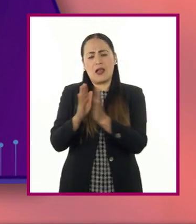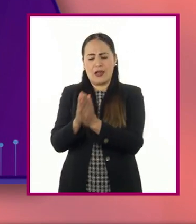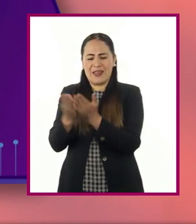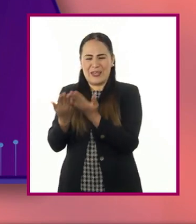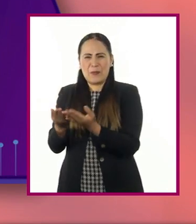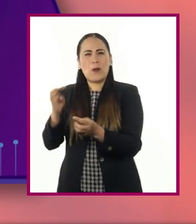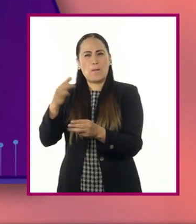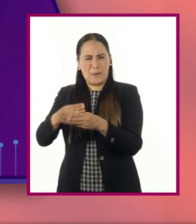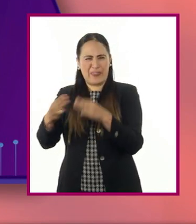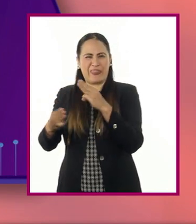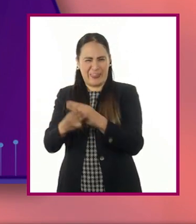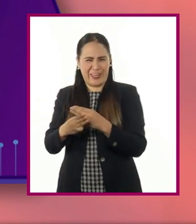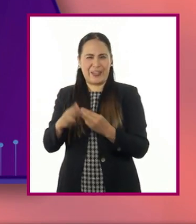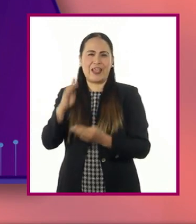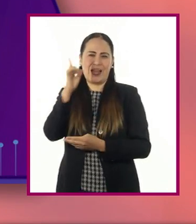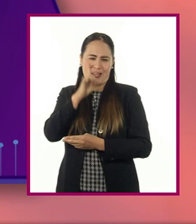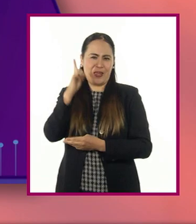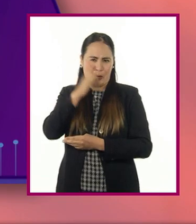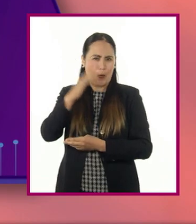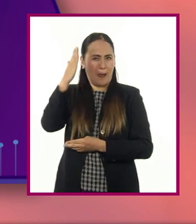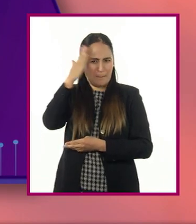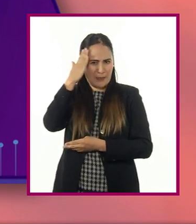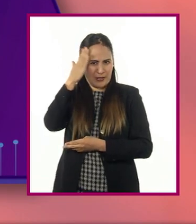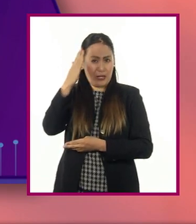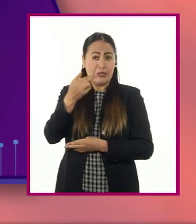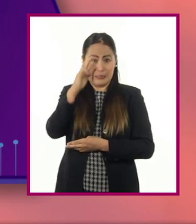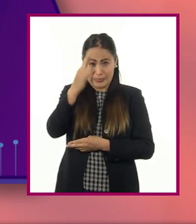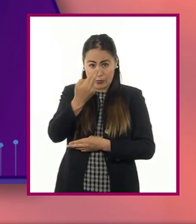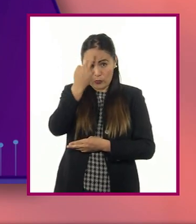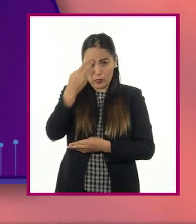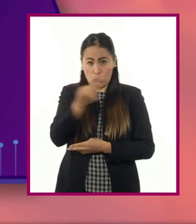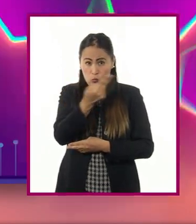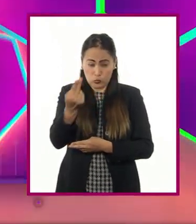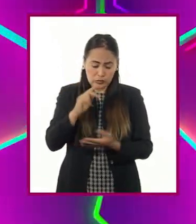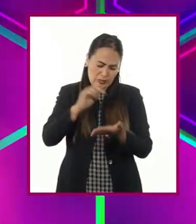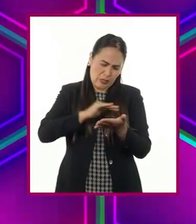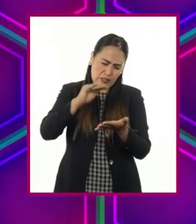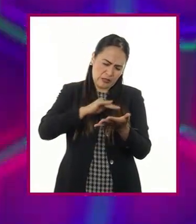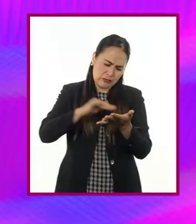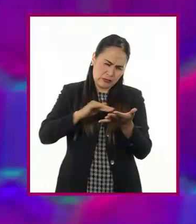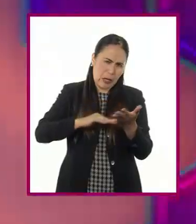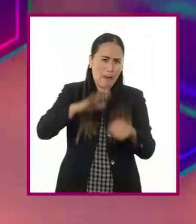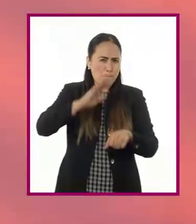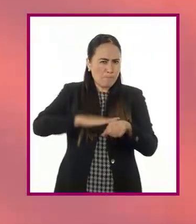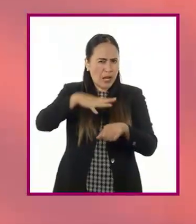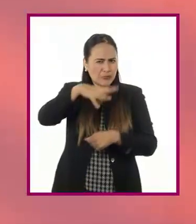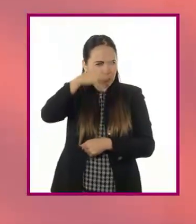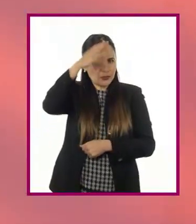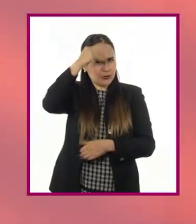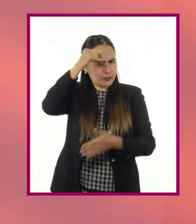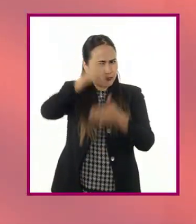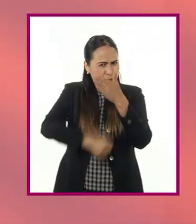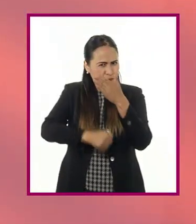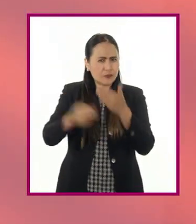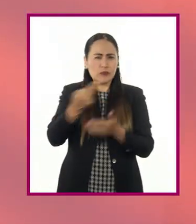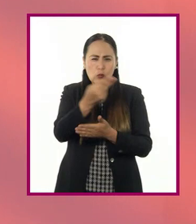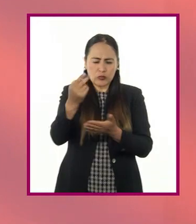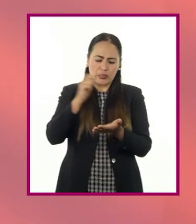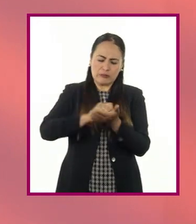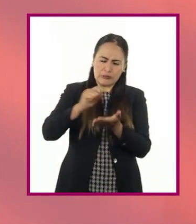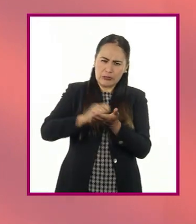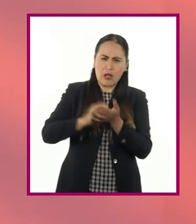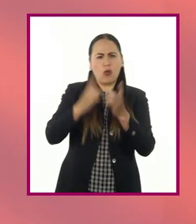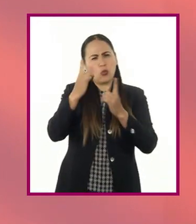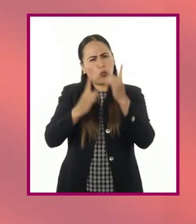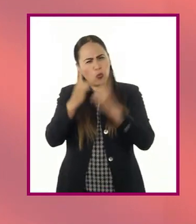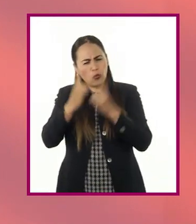de texto. Recuerden que todo lo que vean es para reforzar su conocimiento. Así que les recomendamos llevar un registro de las